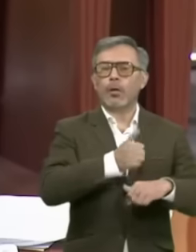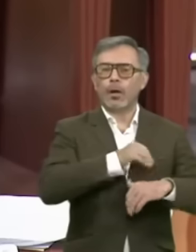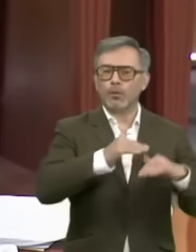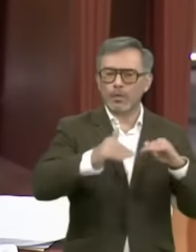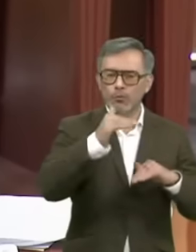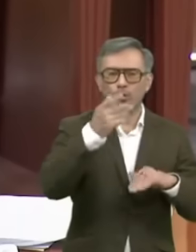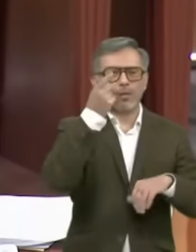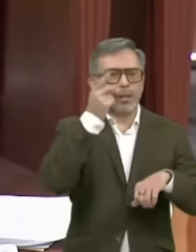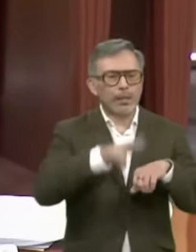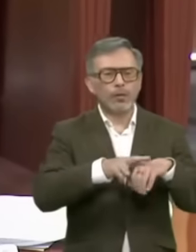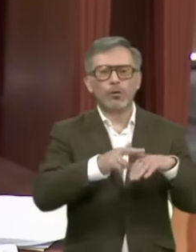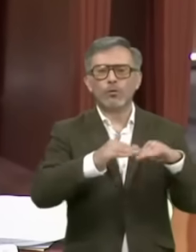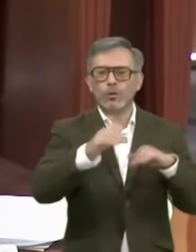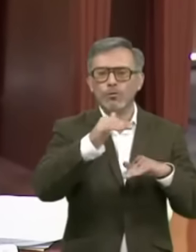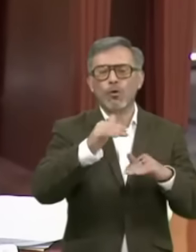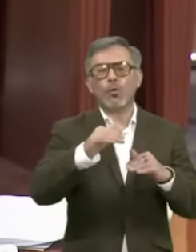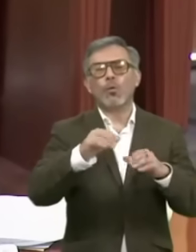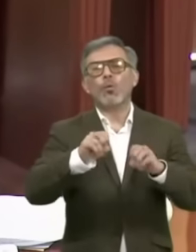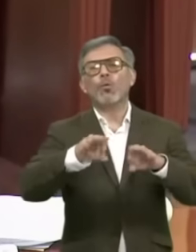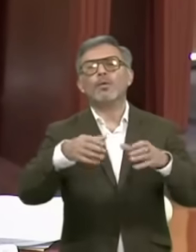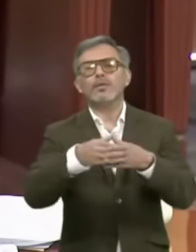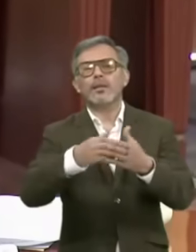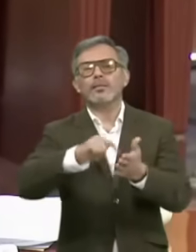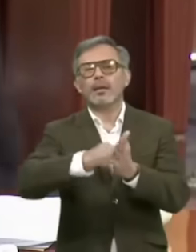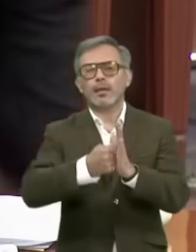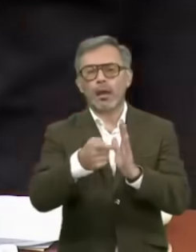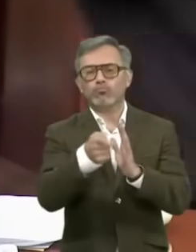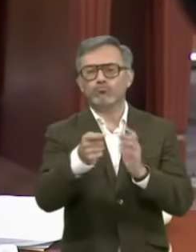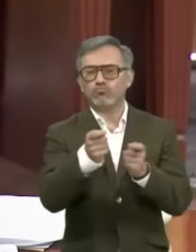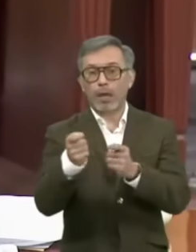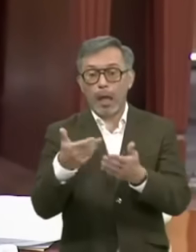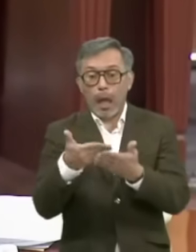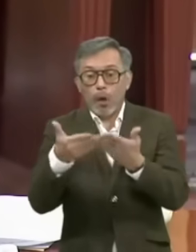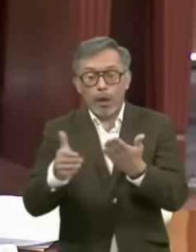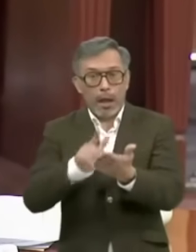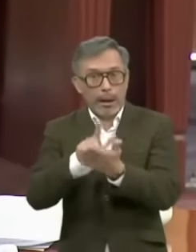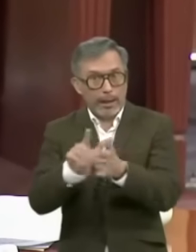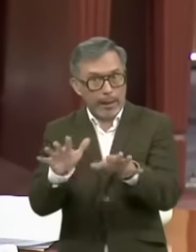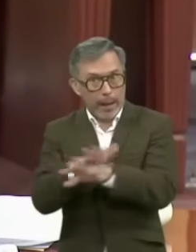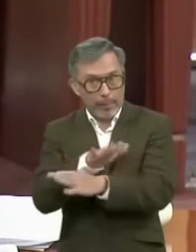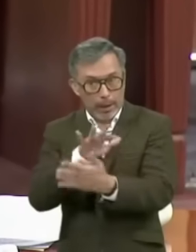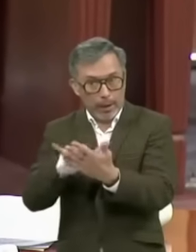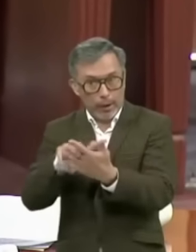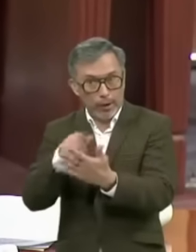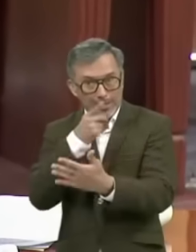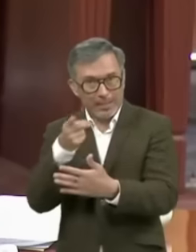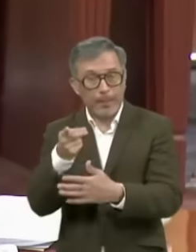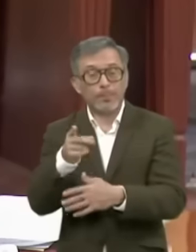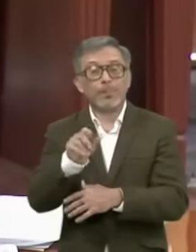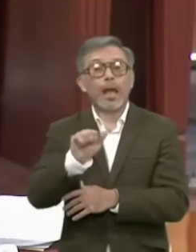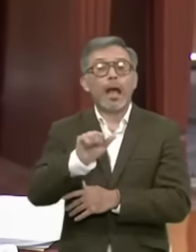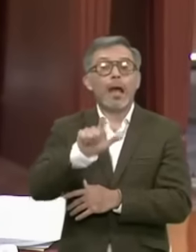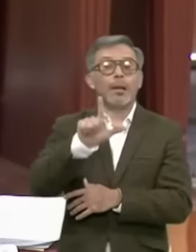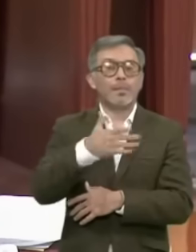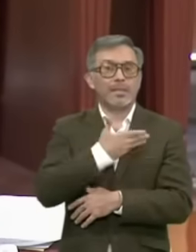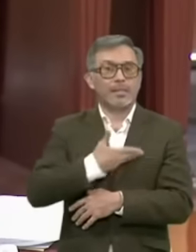unidades técnicas, y hoy la reforma dice, corresponden al presidente, eso sí no lo